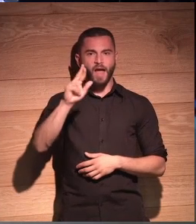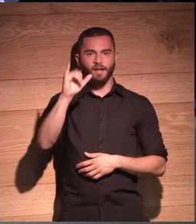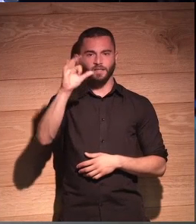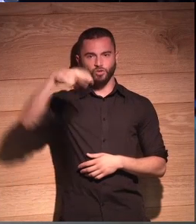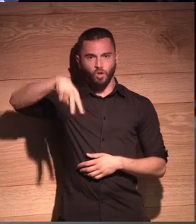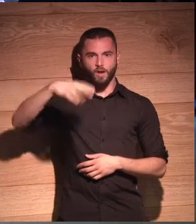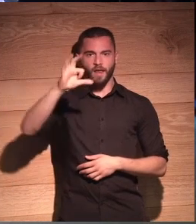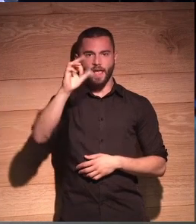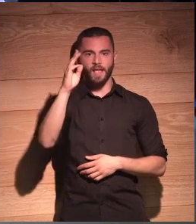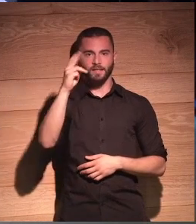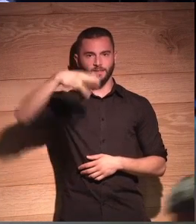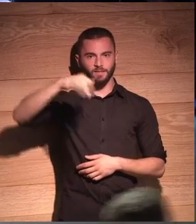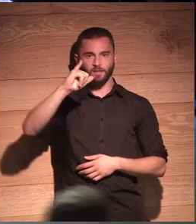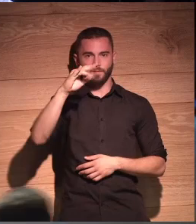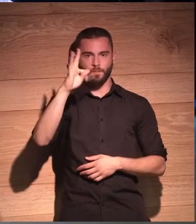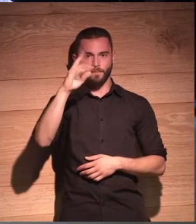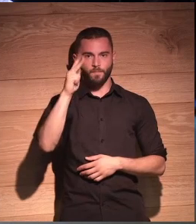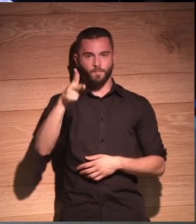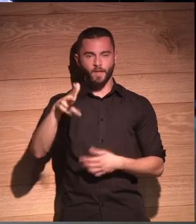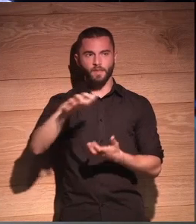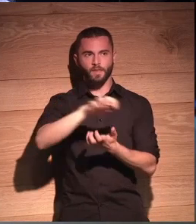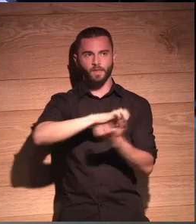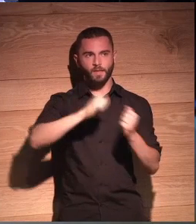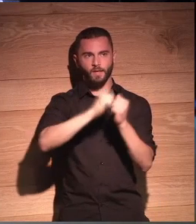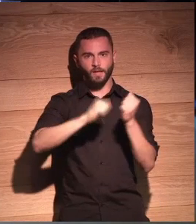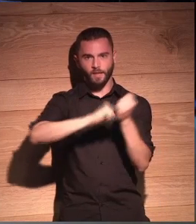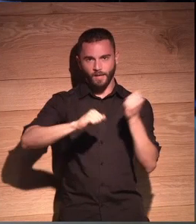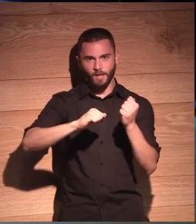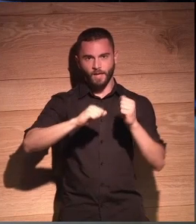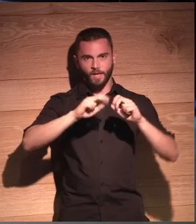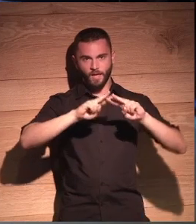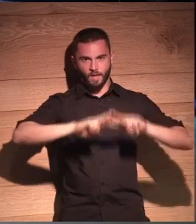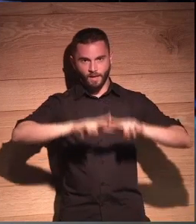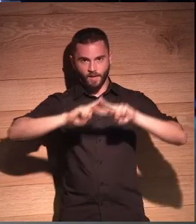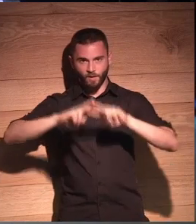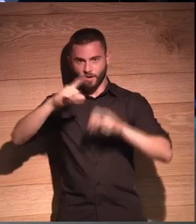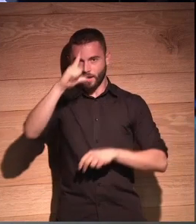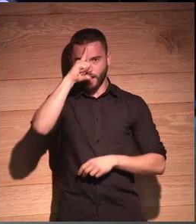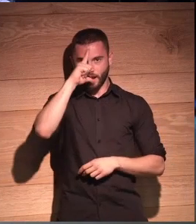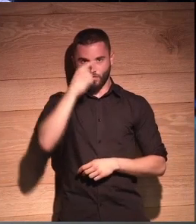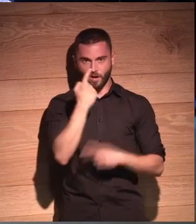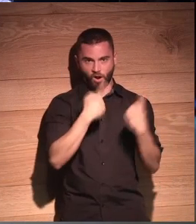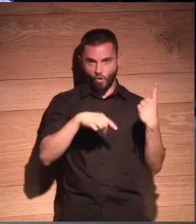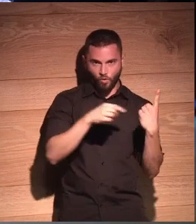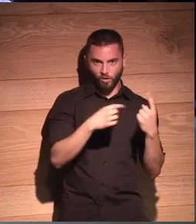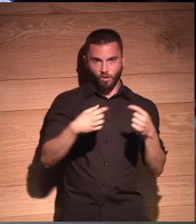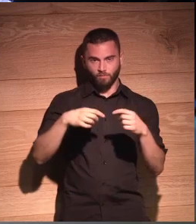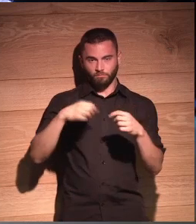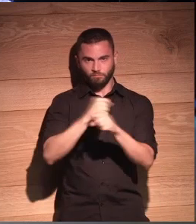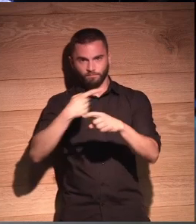Harrison Smith, que es el geólogo, ¿no? Es el único científico que fue a la Luna, ¿no? De los 12 que pisaron la